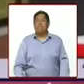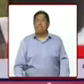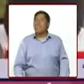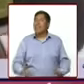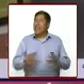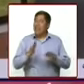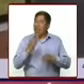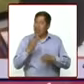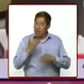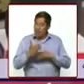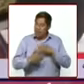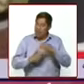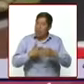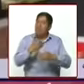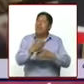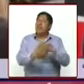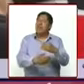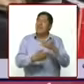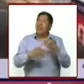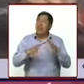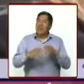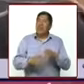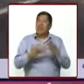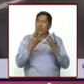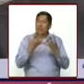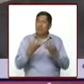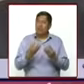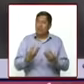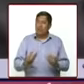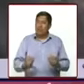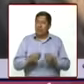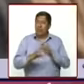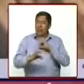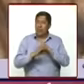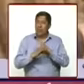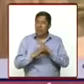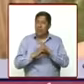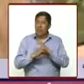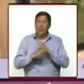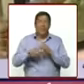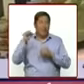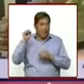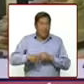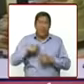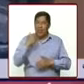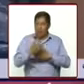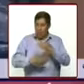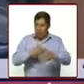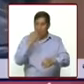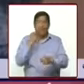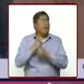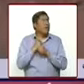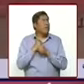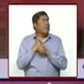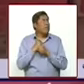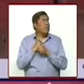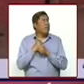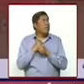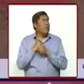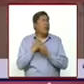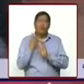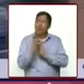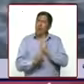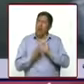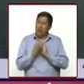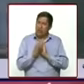Ya va avanzando, prácticamente se está vaciando ya el camión. Sí, ya vamos avanzando, hemos trabajado aquí hace una